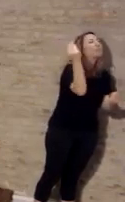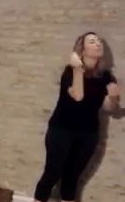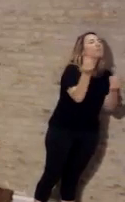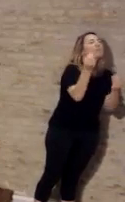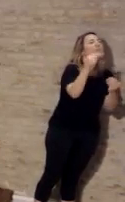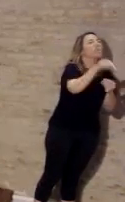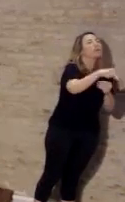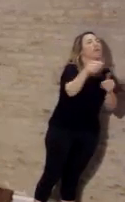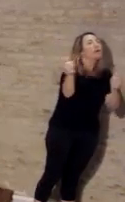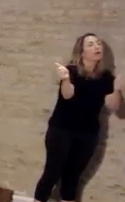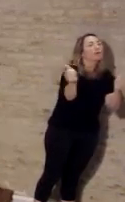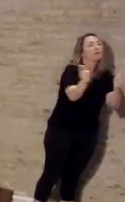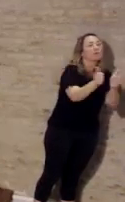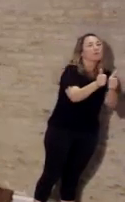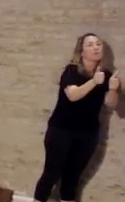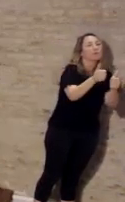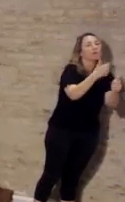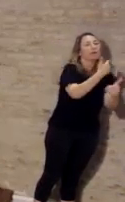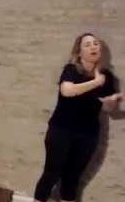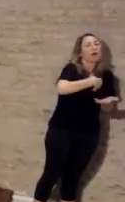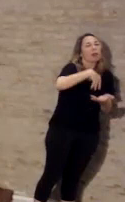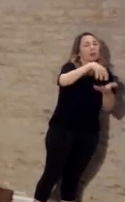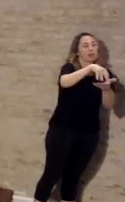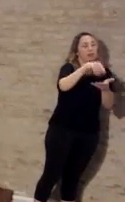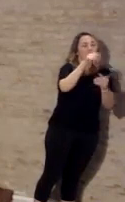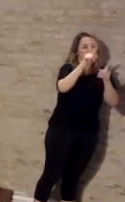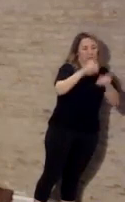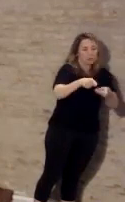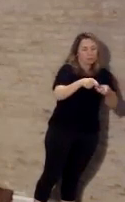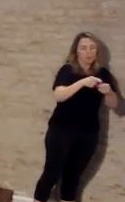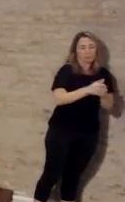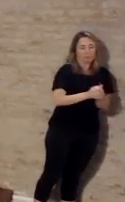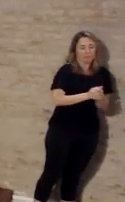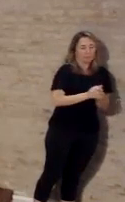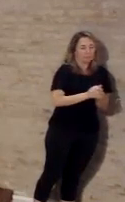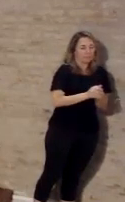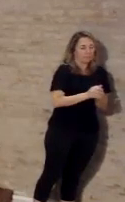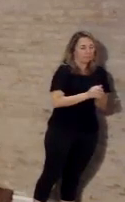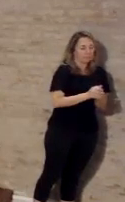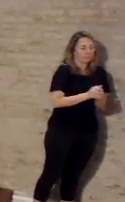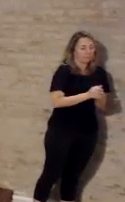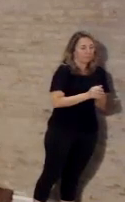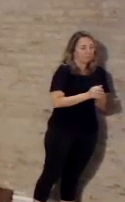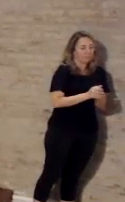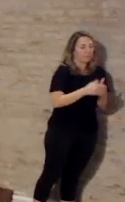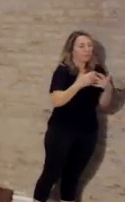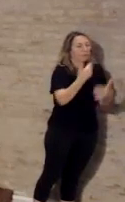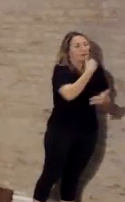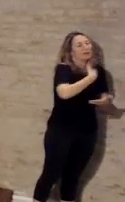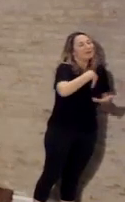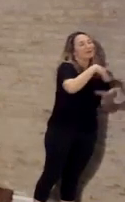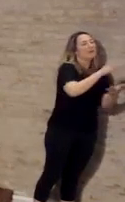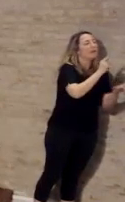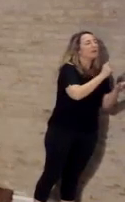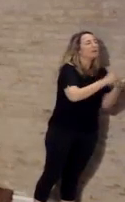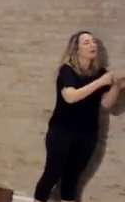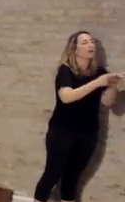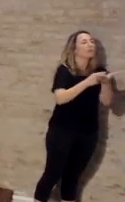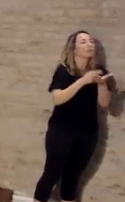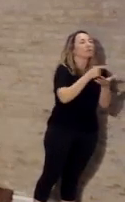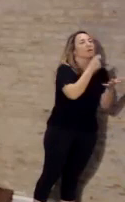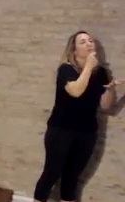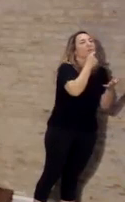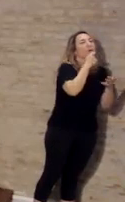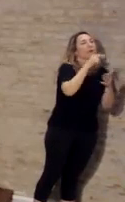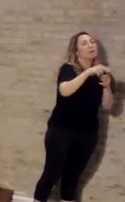también es necesario un acompañamiento de parte del Estado porque no basta con la medida que toma el estado que todos